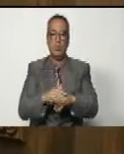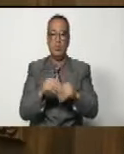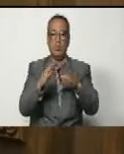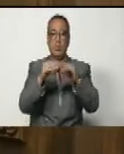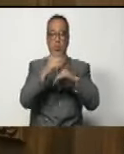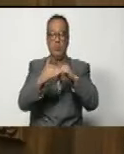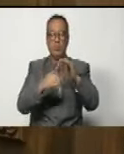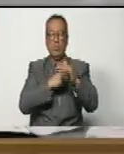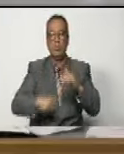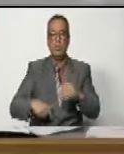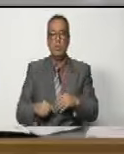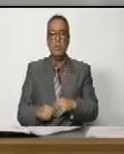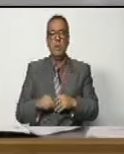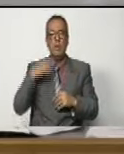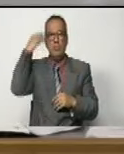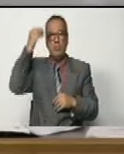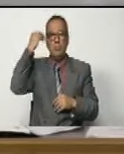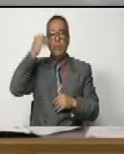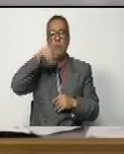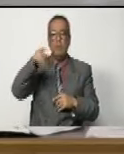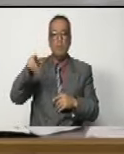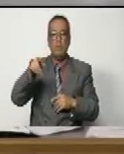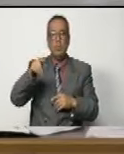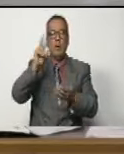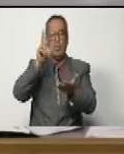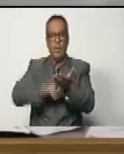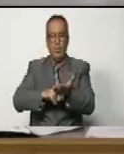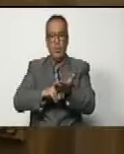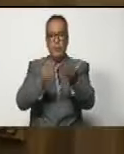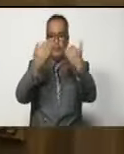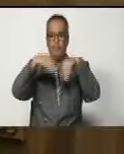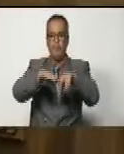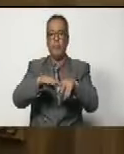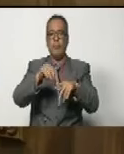todo, ciudadano vicepresidente. En consideración. Aprobado. Siguiente.